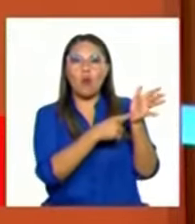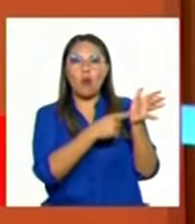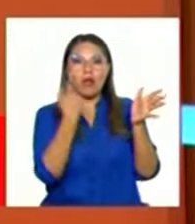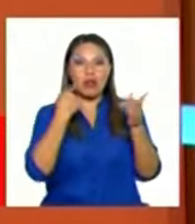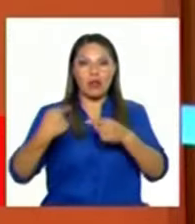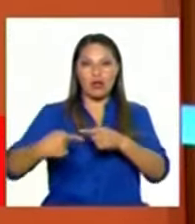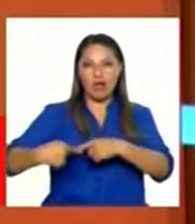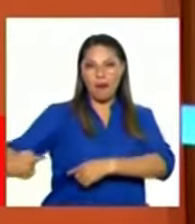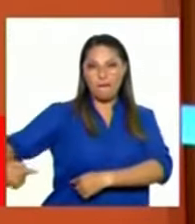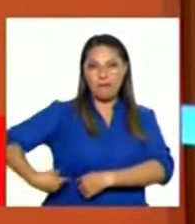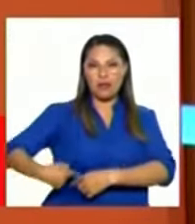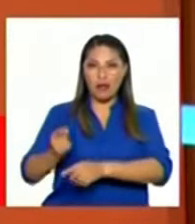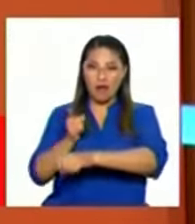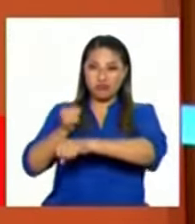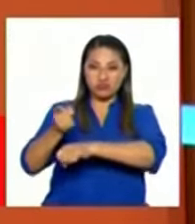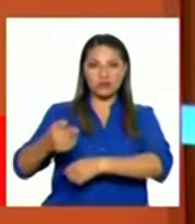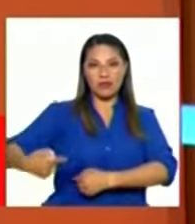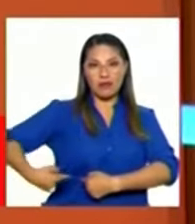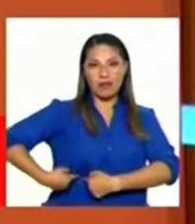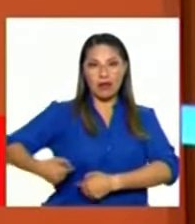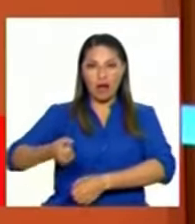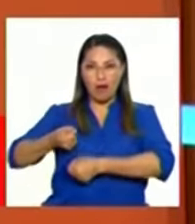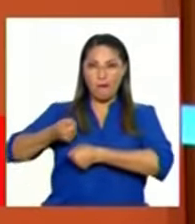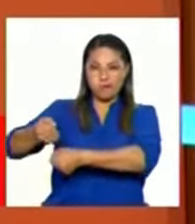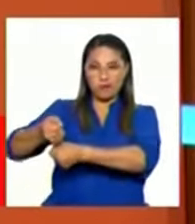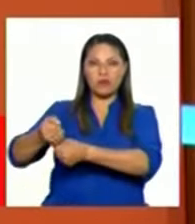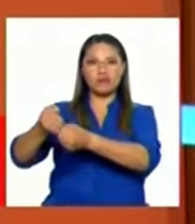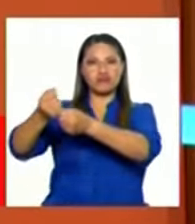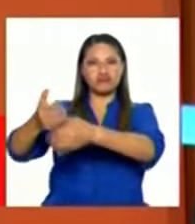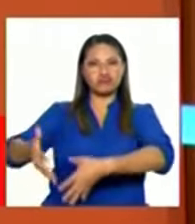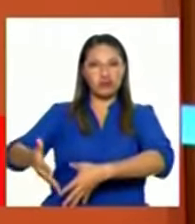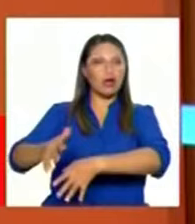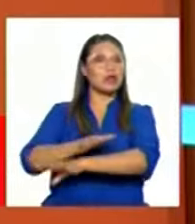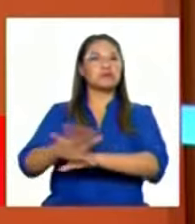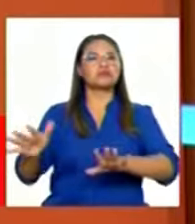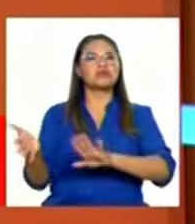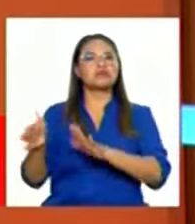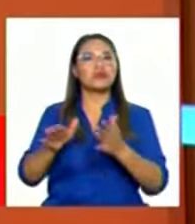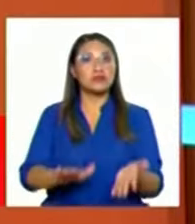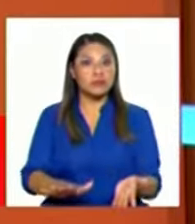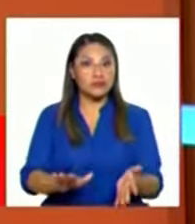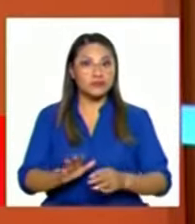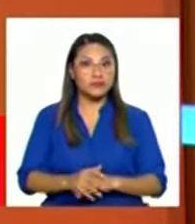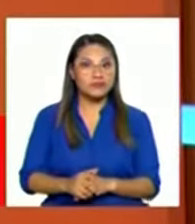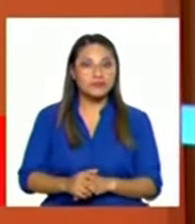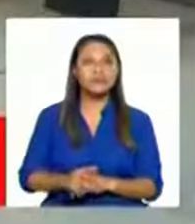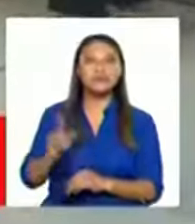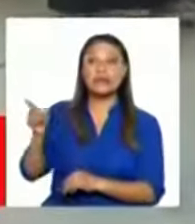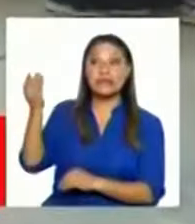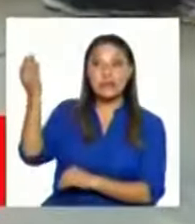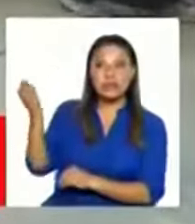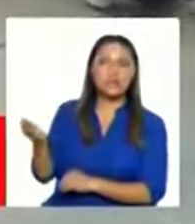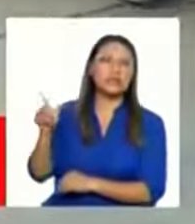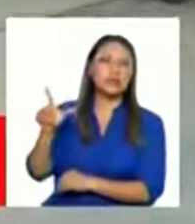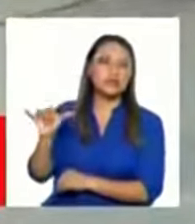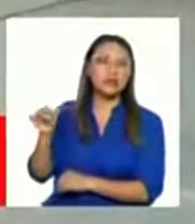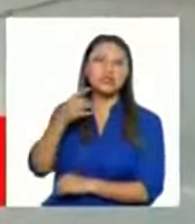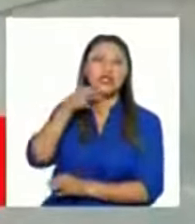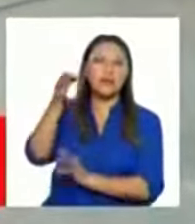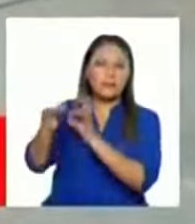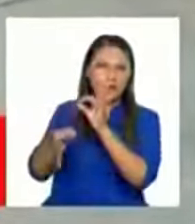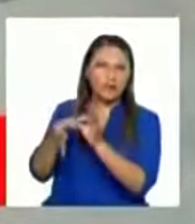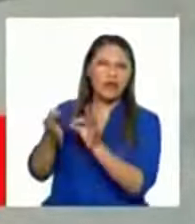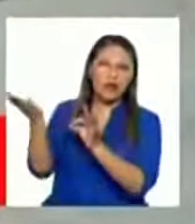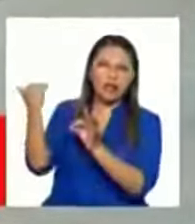lanza y no tienen ninguna reacción, que ya falleció. En el programa Diálogo Abierto, Luis Solari agregó que se